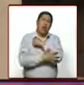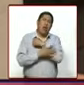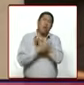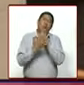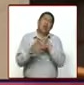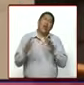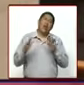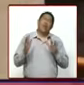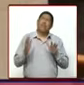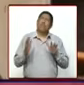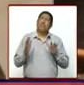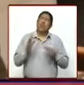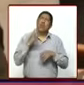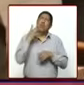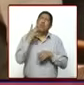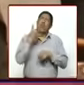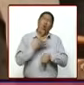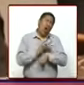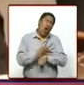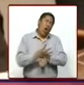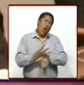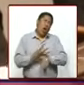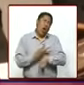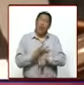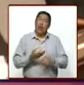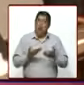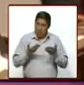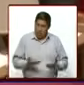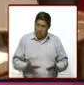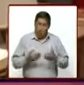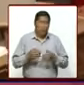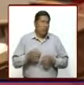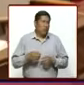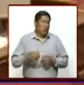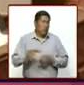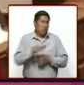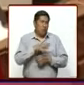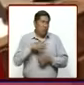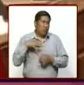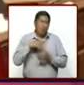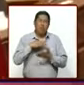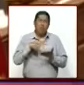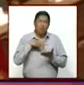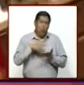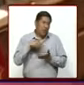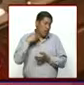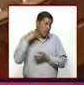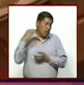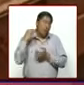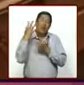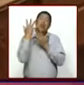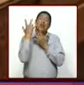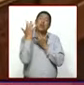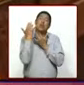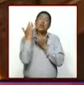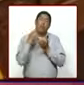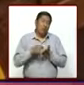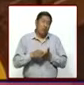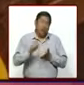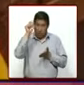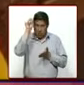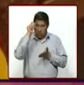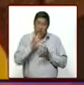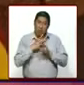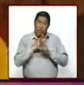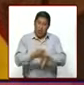se va llevando más de 4 horas de sesión aquí en la Asamblea Legislativa Plurinacional y vamos a estar a la espera para la aprobación